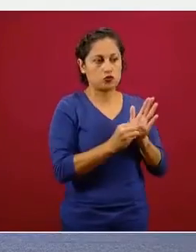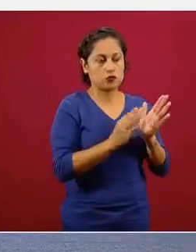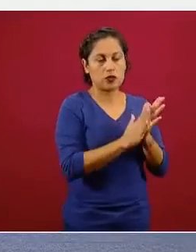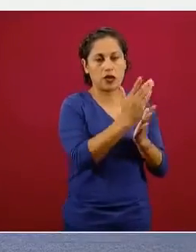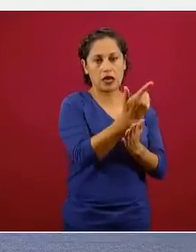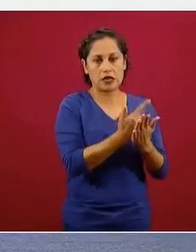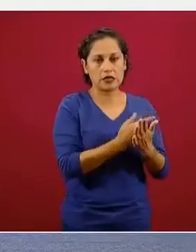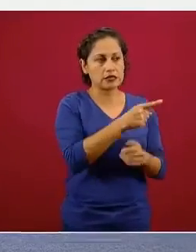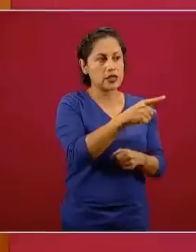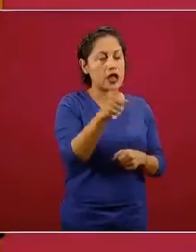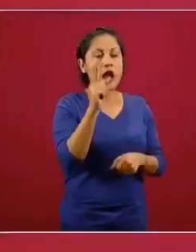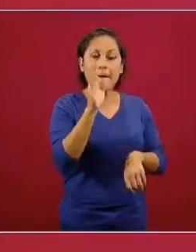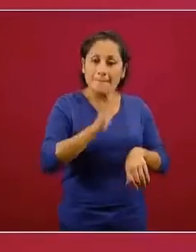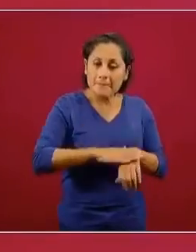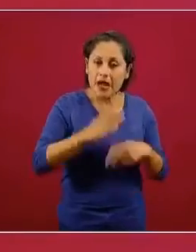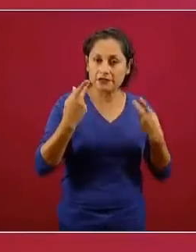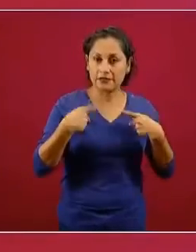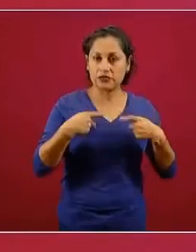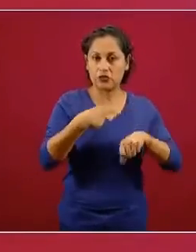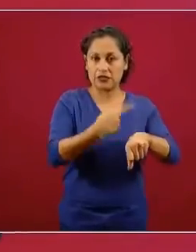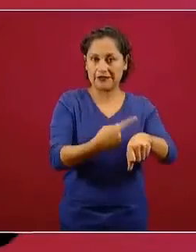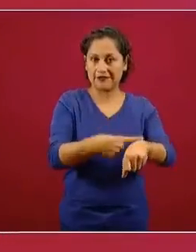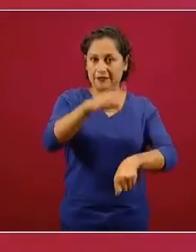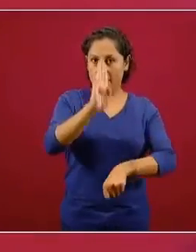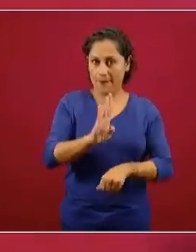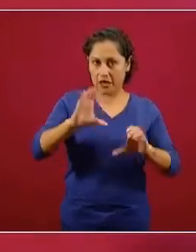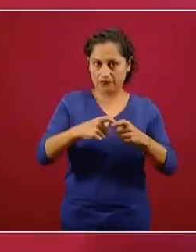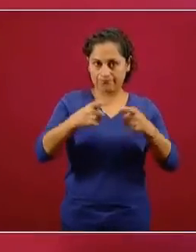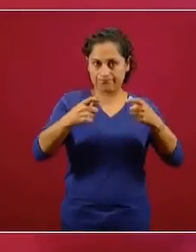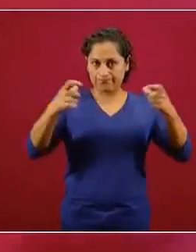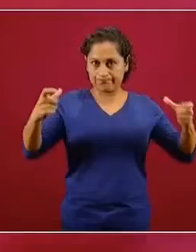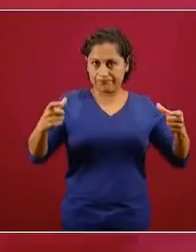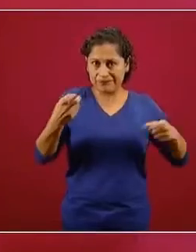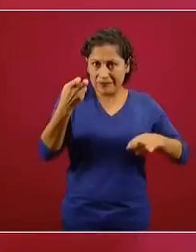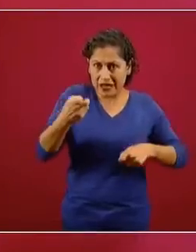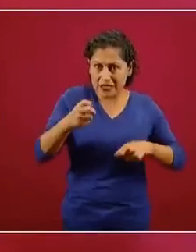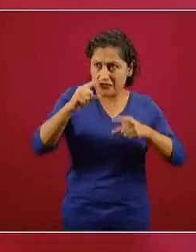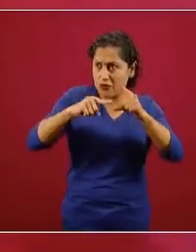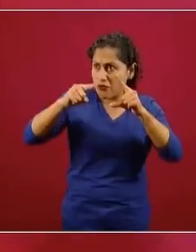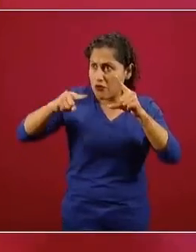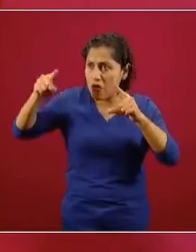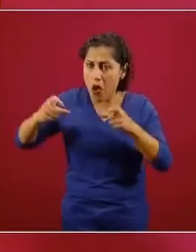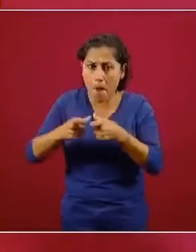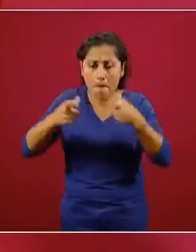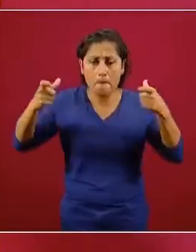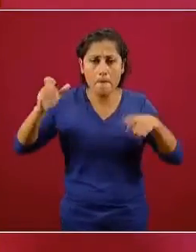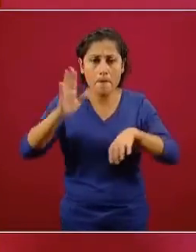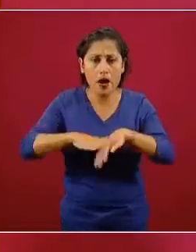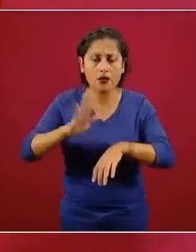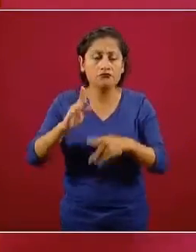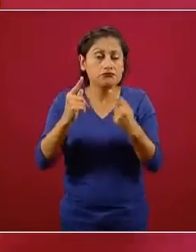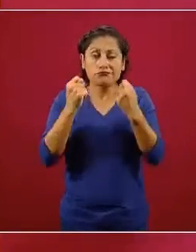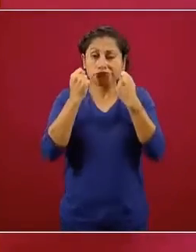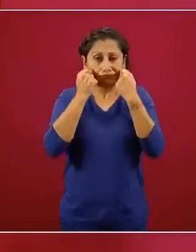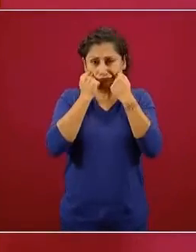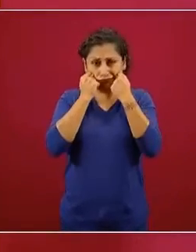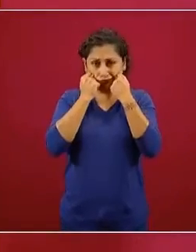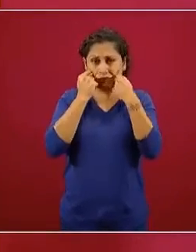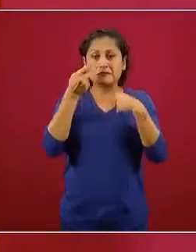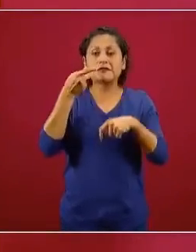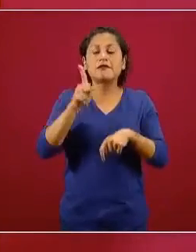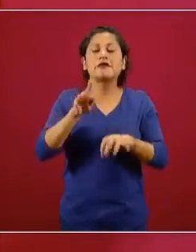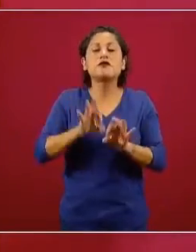nada. Si aumentan, no pasa nada. Lo importante es que sean detectados con mayor